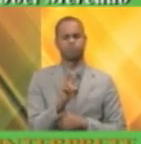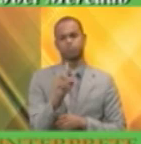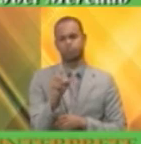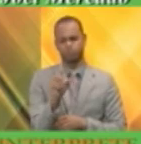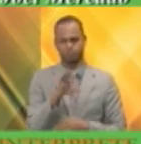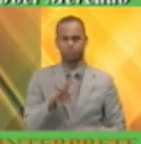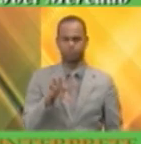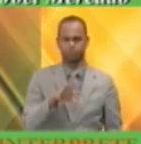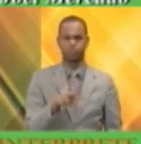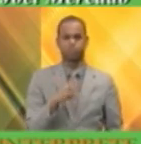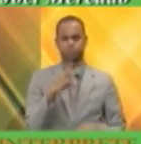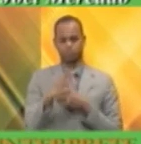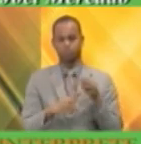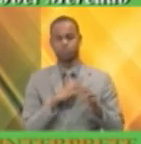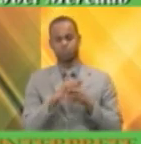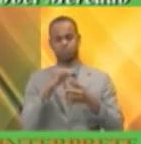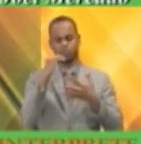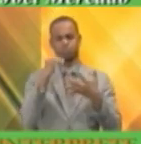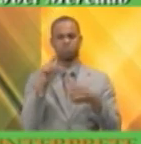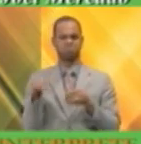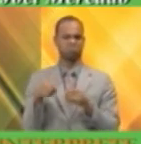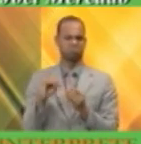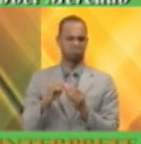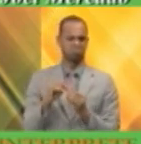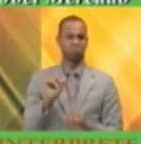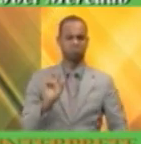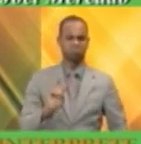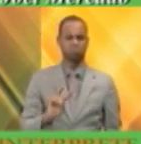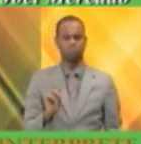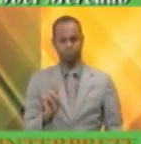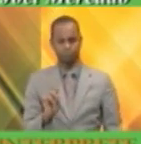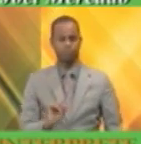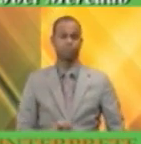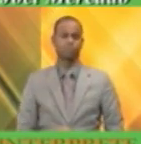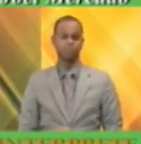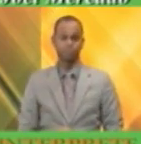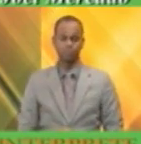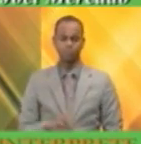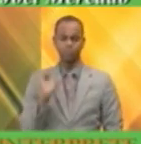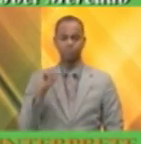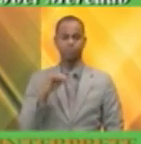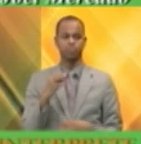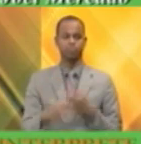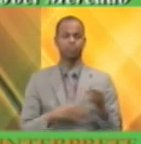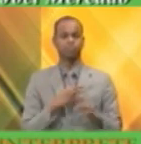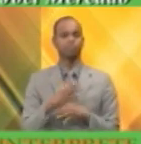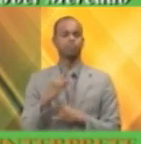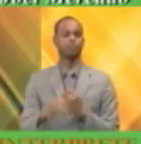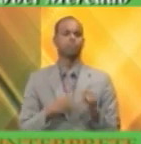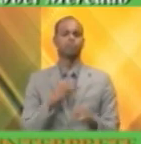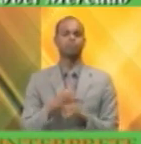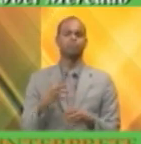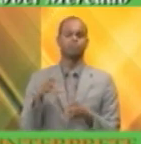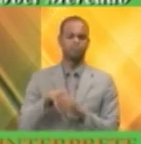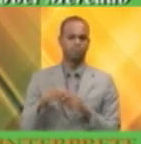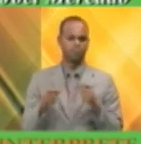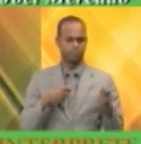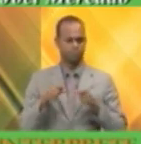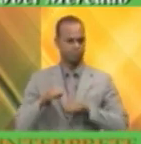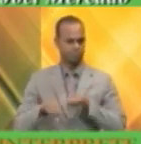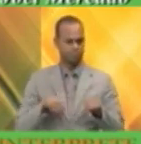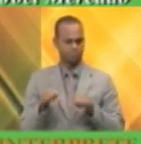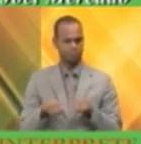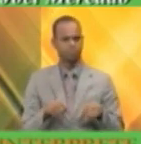menos, de ranking mundial en ciclismo, de paraciclismo, porque la Federación Internacional que controla el